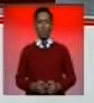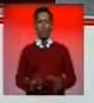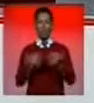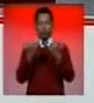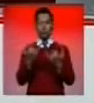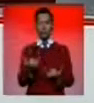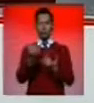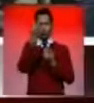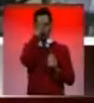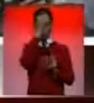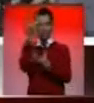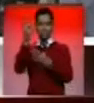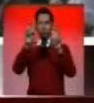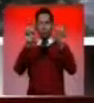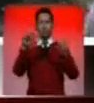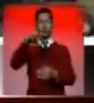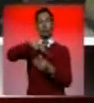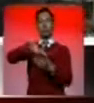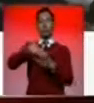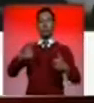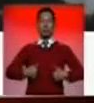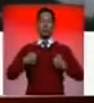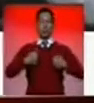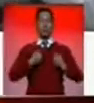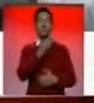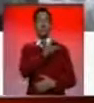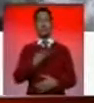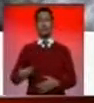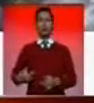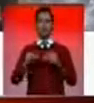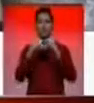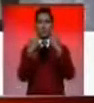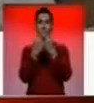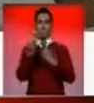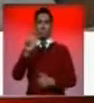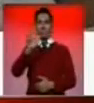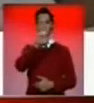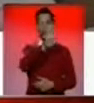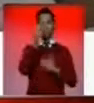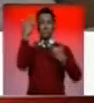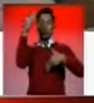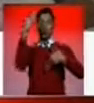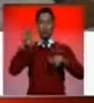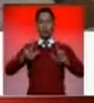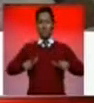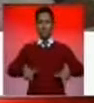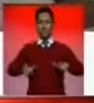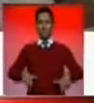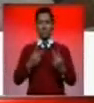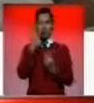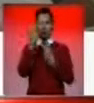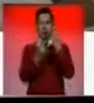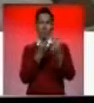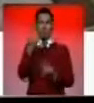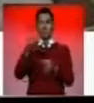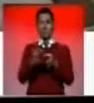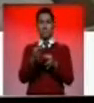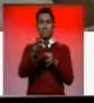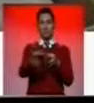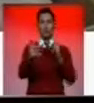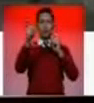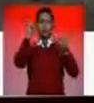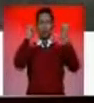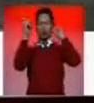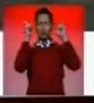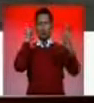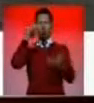Revisamos información electoral. El candidato a la presidencia por la lista 35, Lenín Moreno, visitó Atacames en la provincia de Esmeraldas.